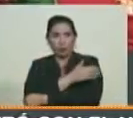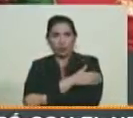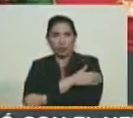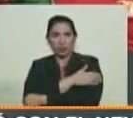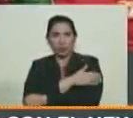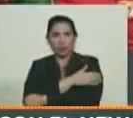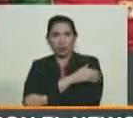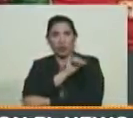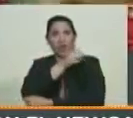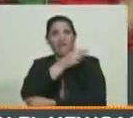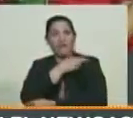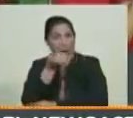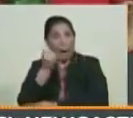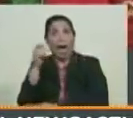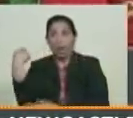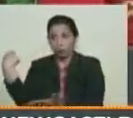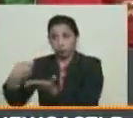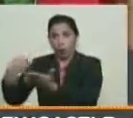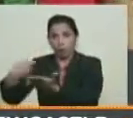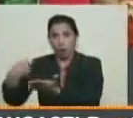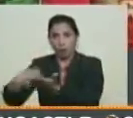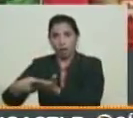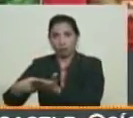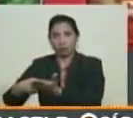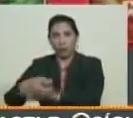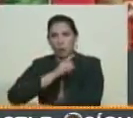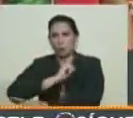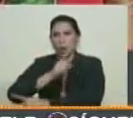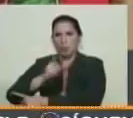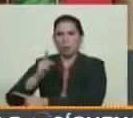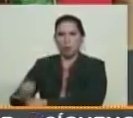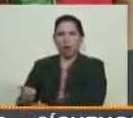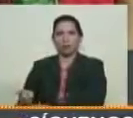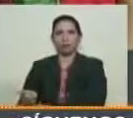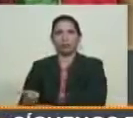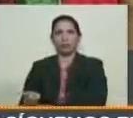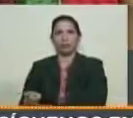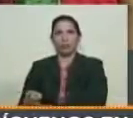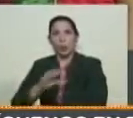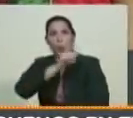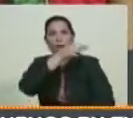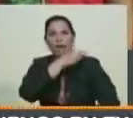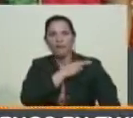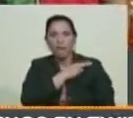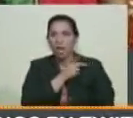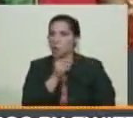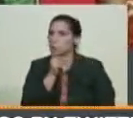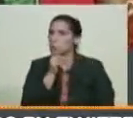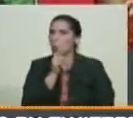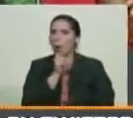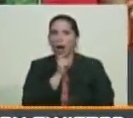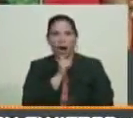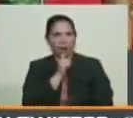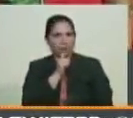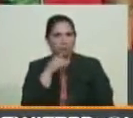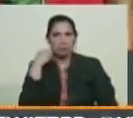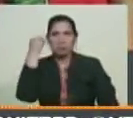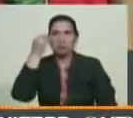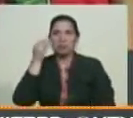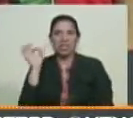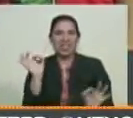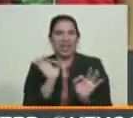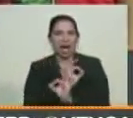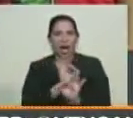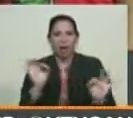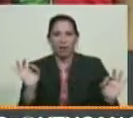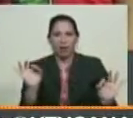mucha plata. Tiene un jefe que les da orden. Tiene un jefe que no tiene ningún escrúpulo y que les ordena